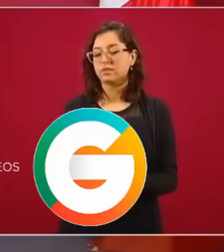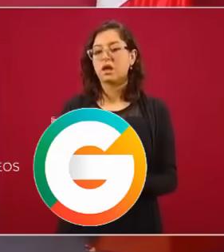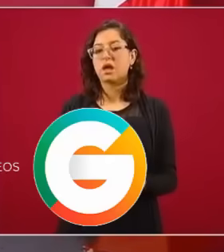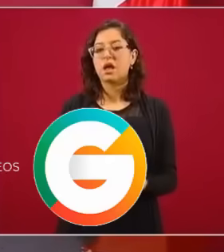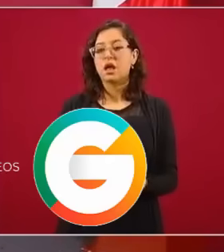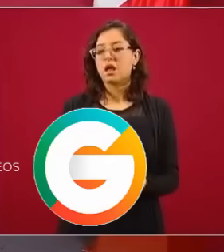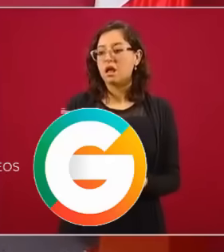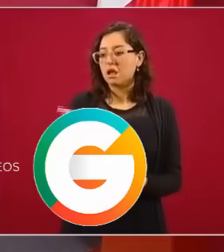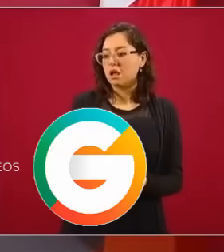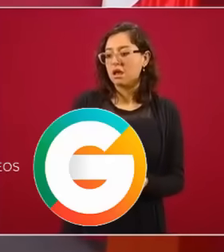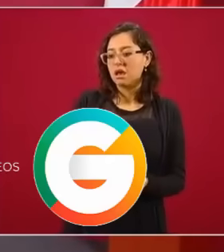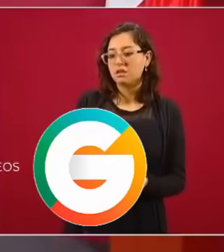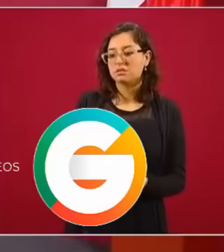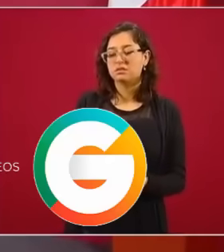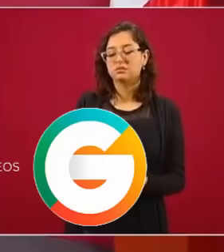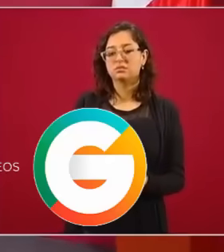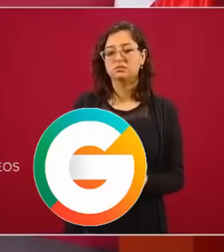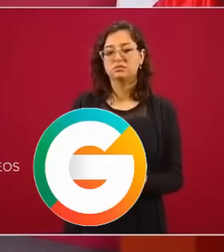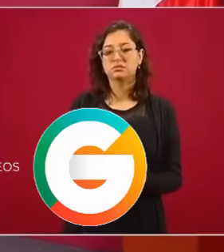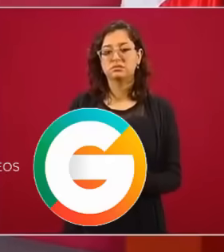que tenga